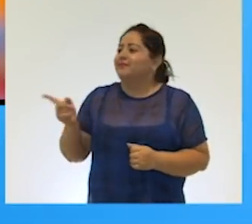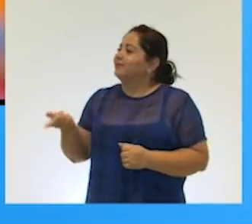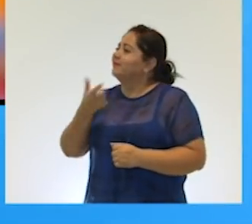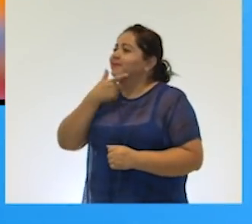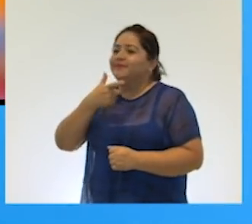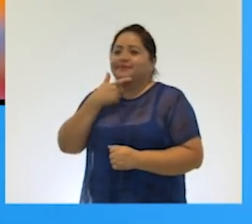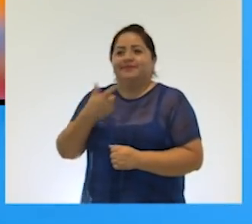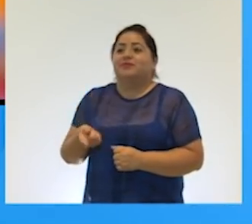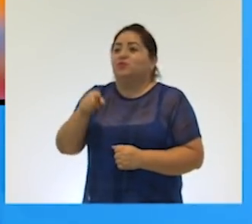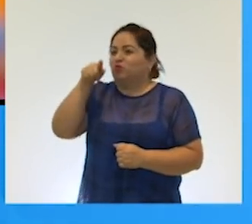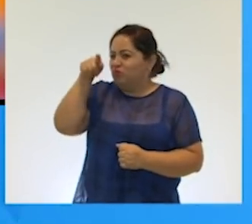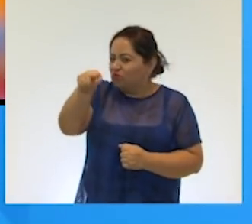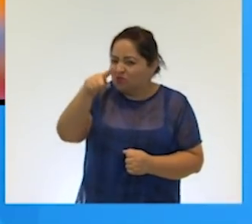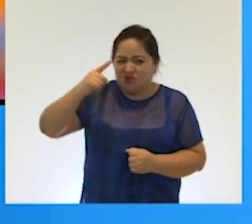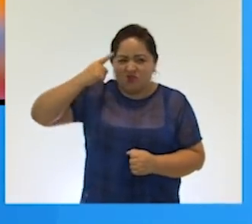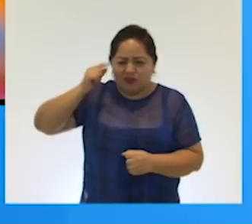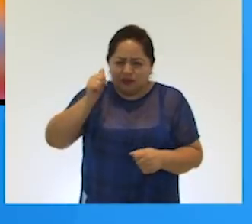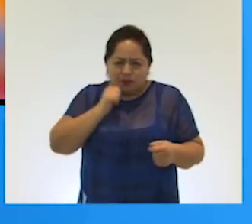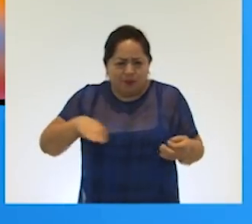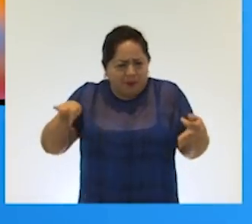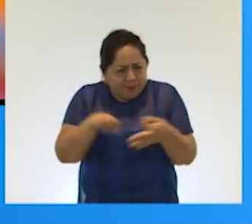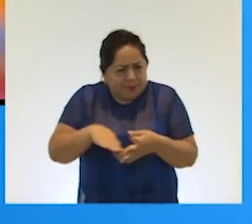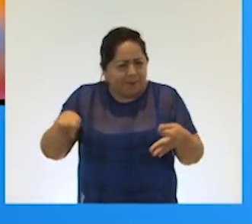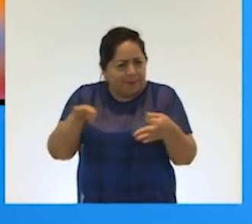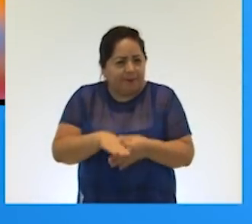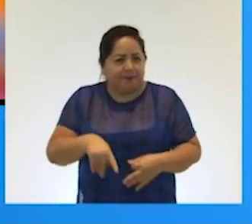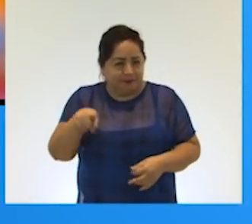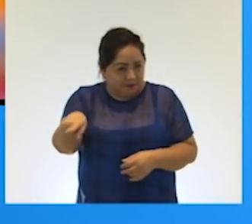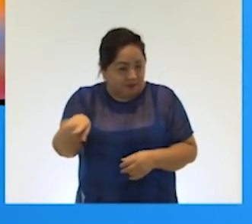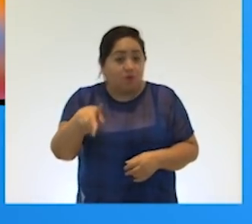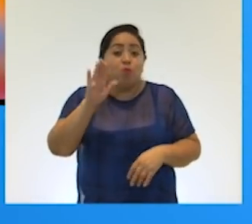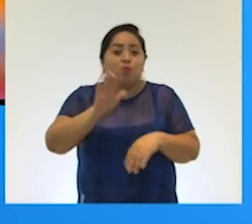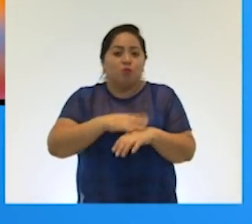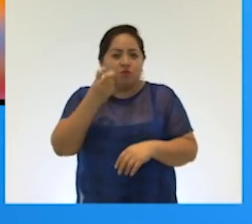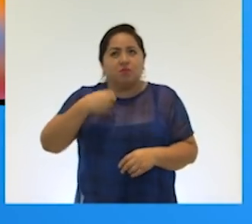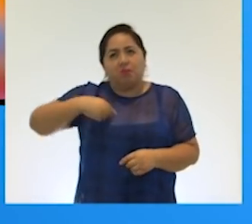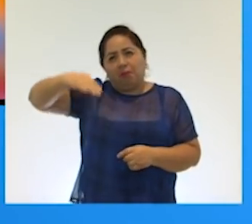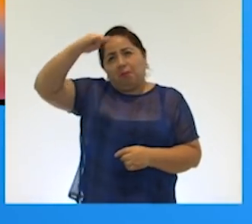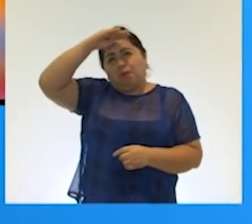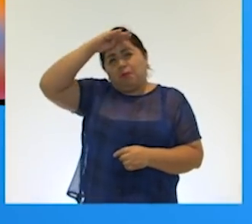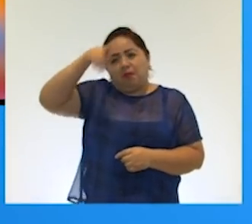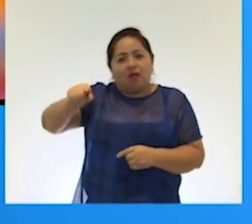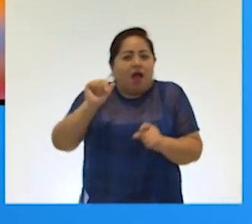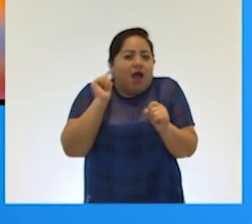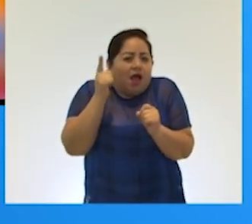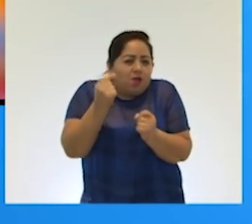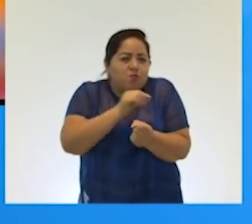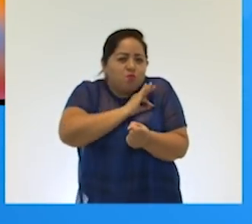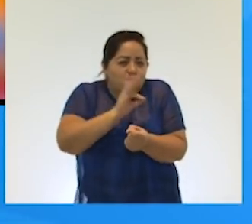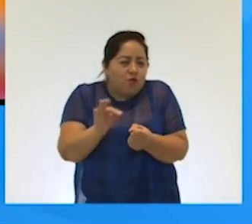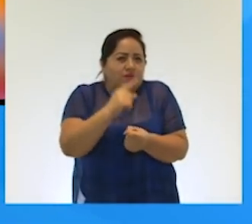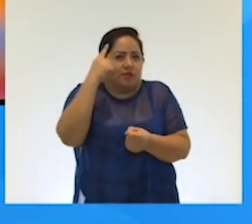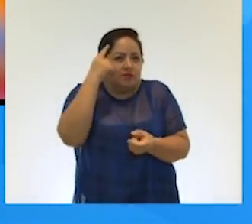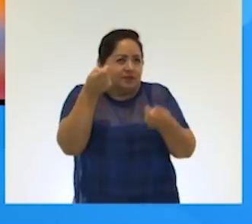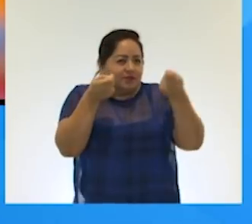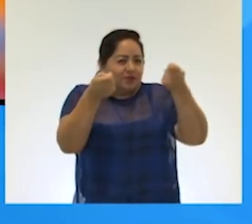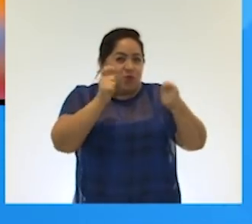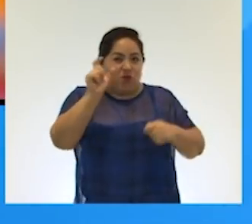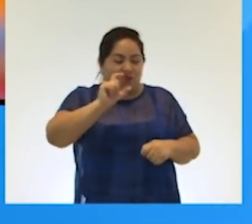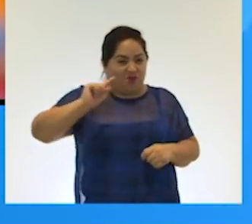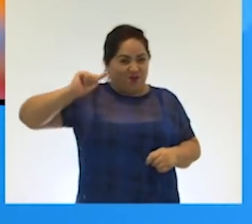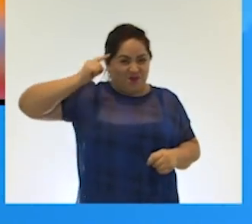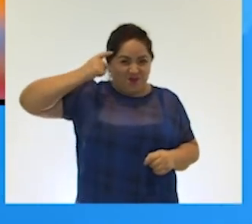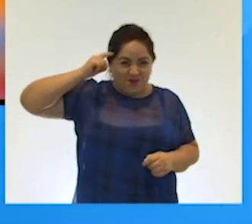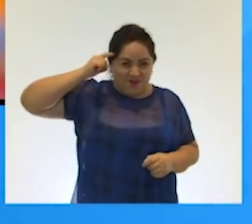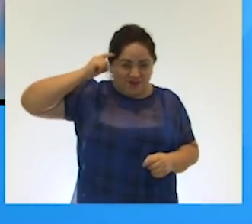Ay, Staff, tú te enojas muy seguido, no lo niegues. Por eso pensé que tenías algunos tips para controlarnos cuando algo nos